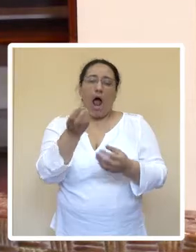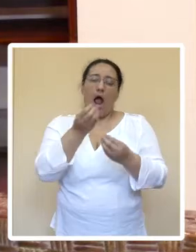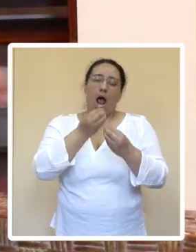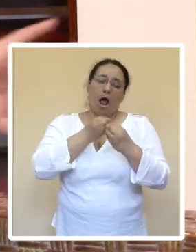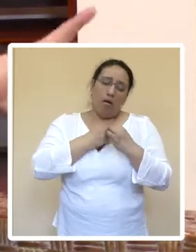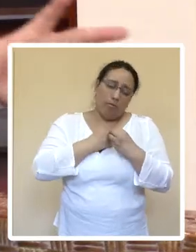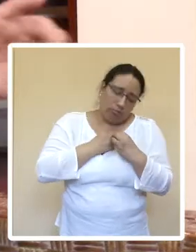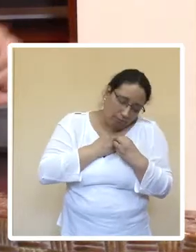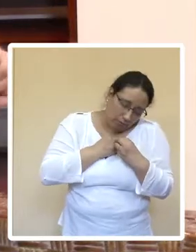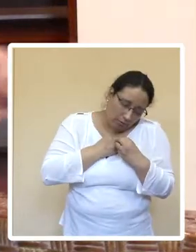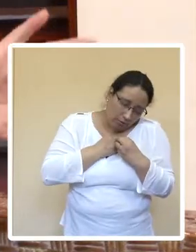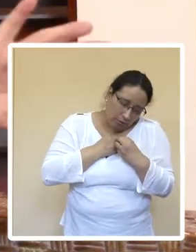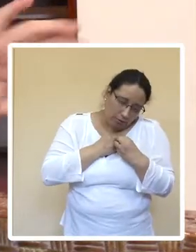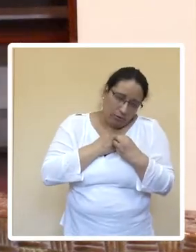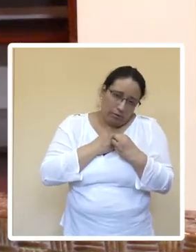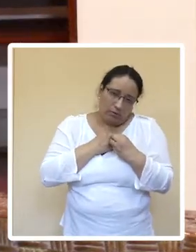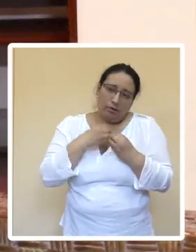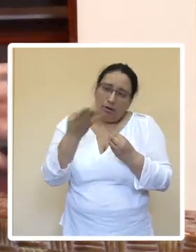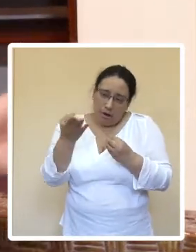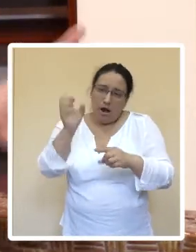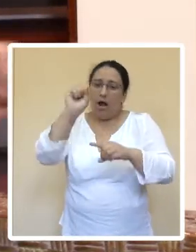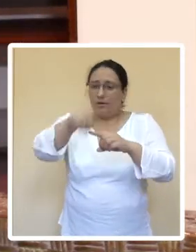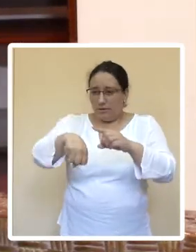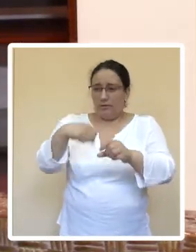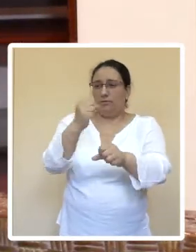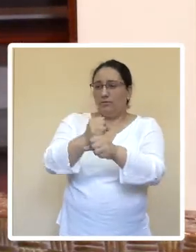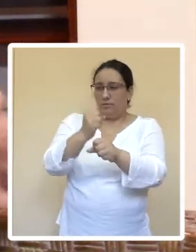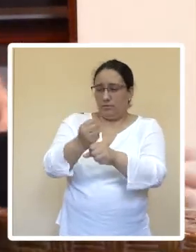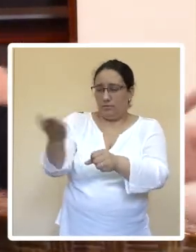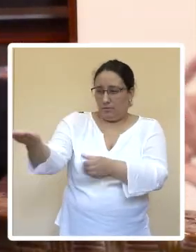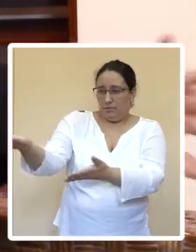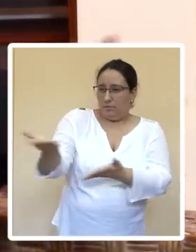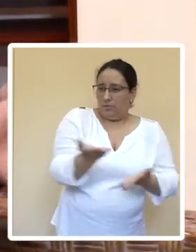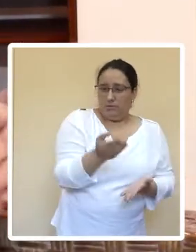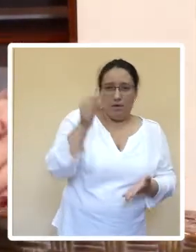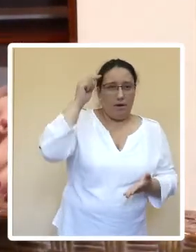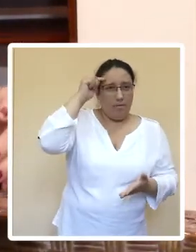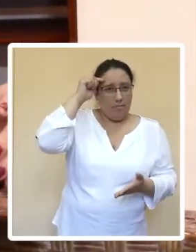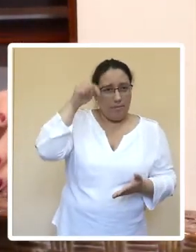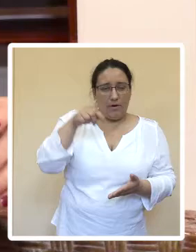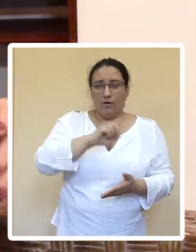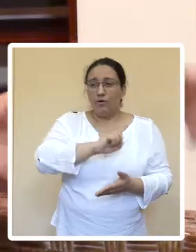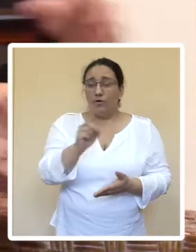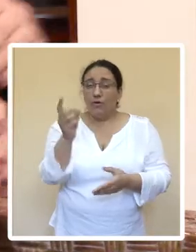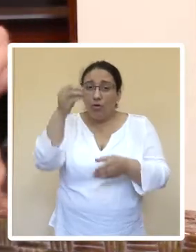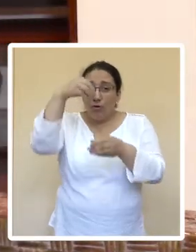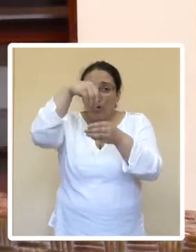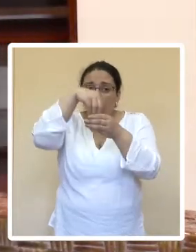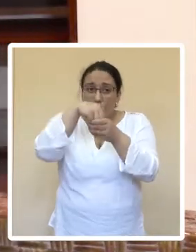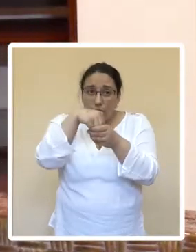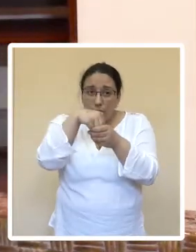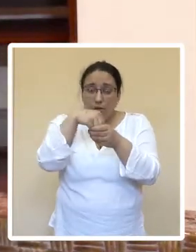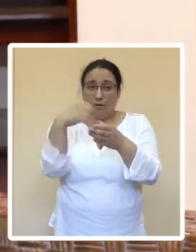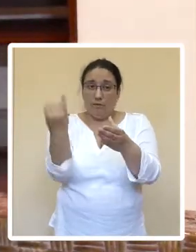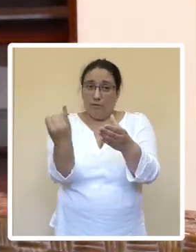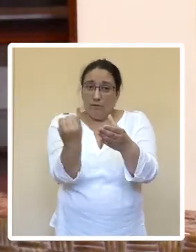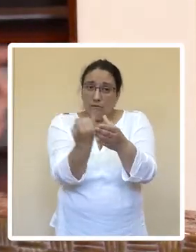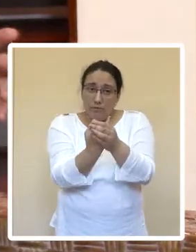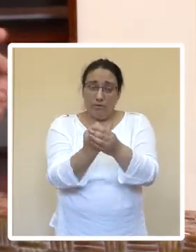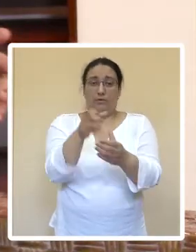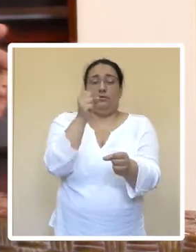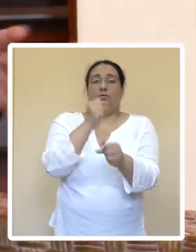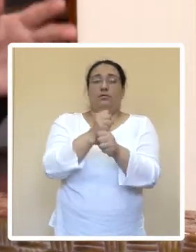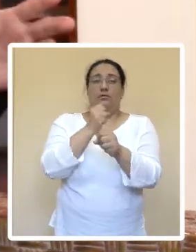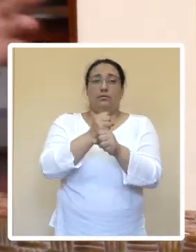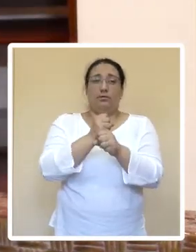pobrecito, démosle la pega y después vemos qué hacemos, pero no lo incluyen en el trabajo, porque hay